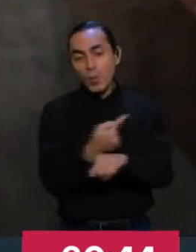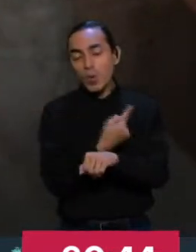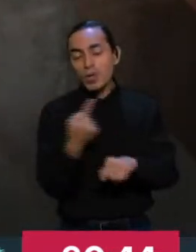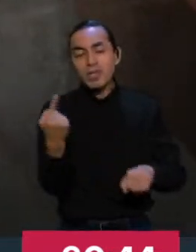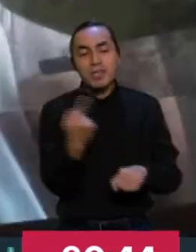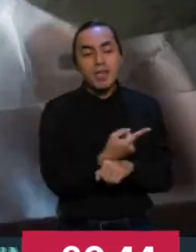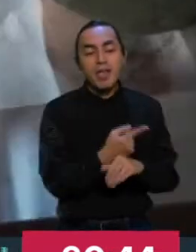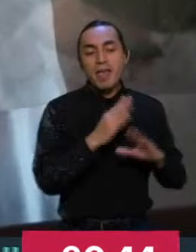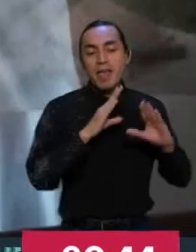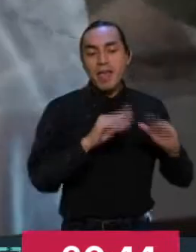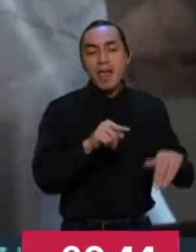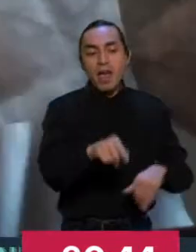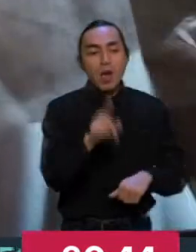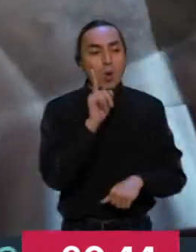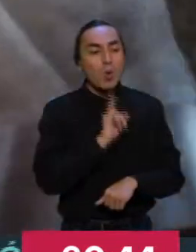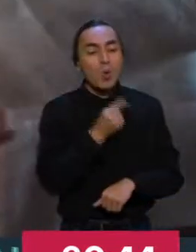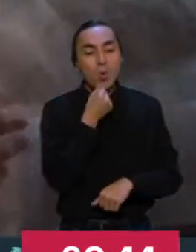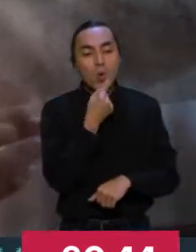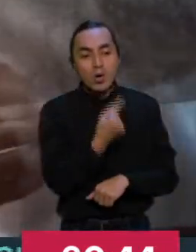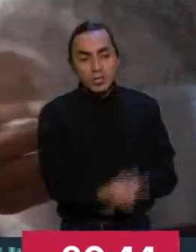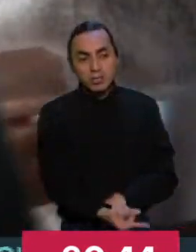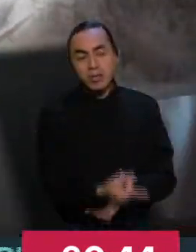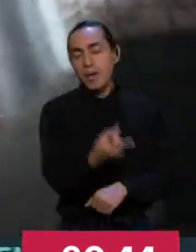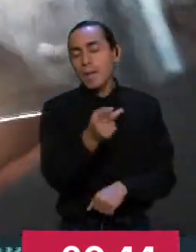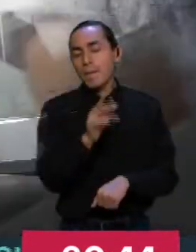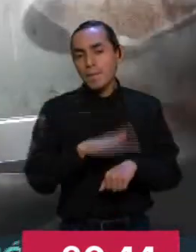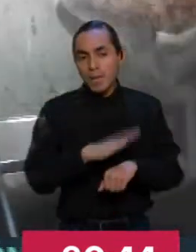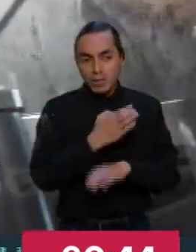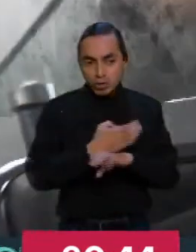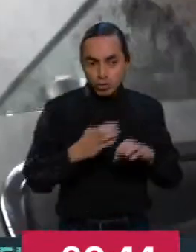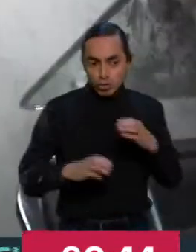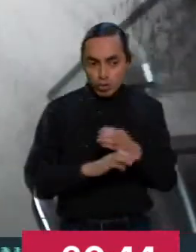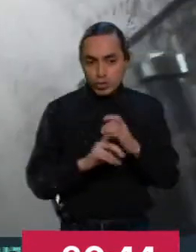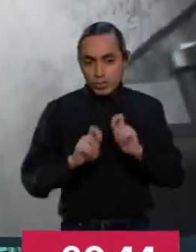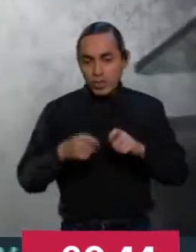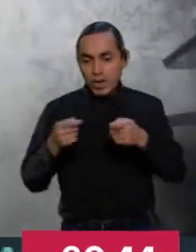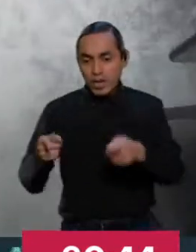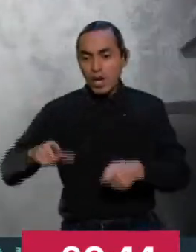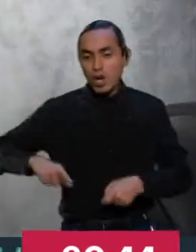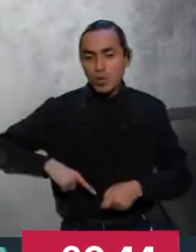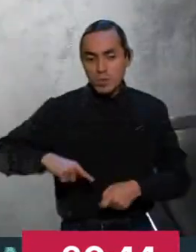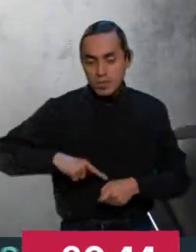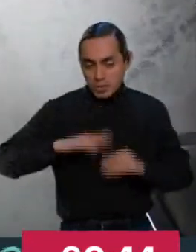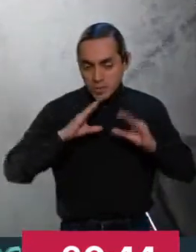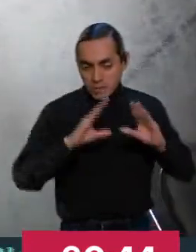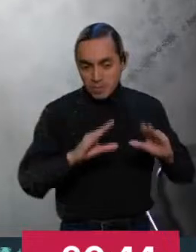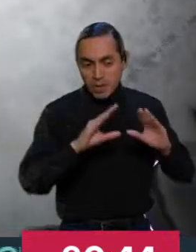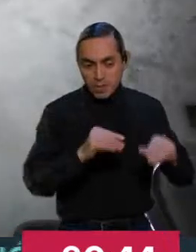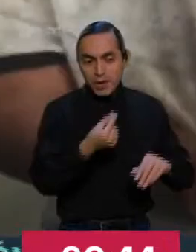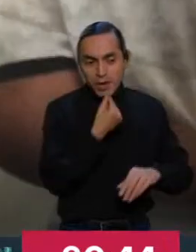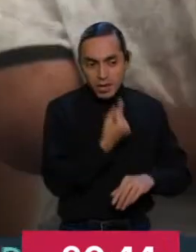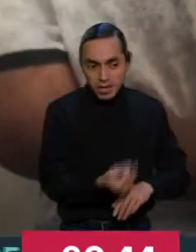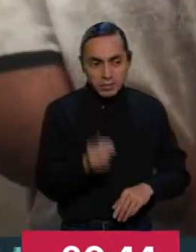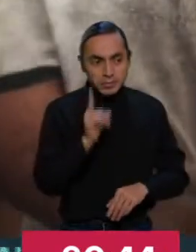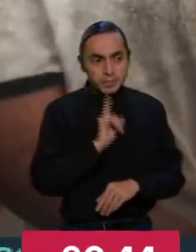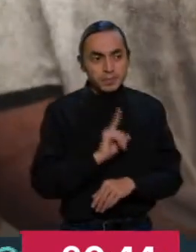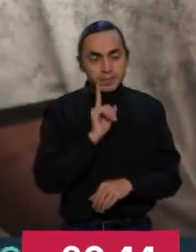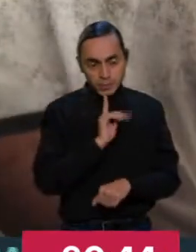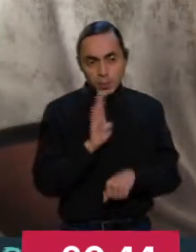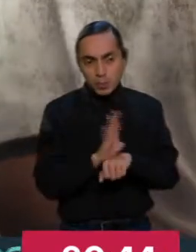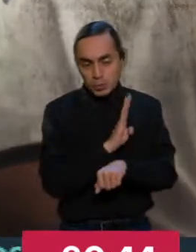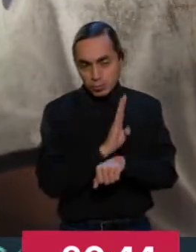que el dar más recursos para que el gobierno eduque a las niñas, bueno, es un beneficio general. Sin